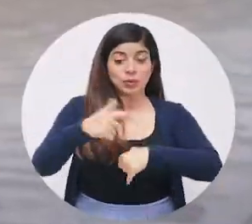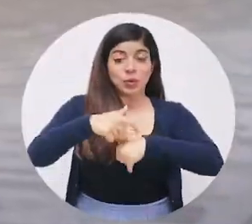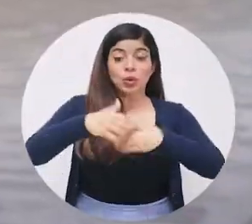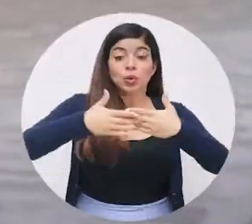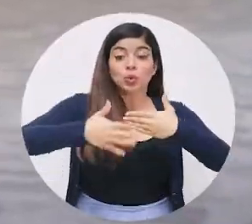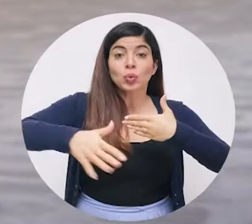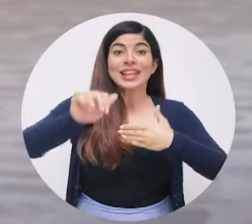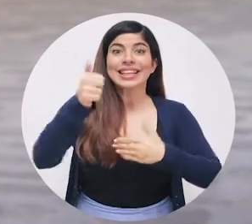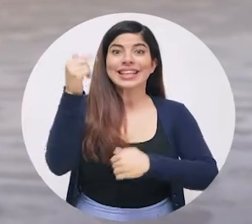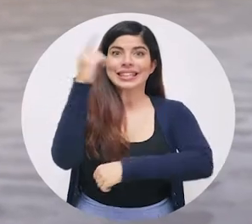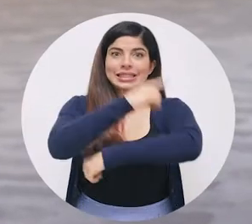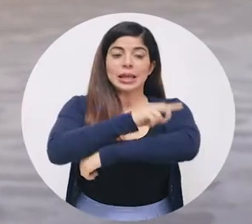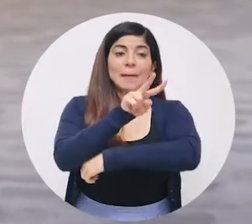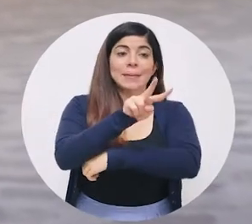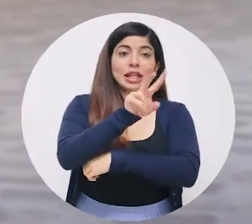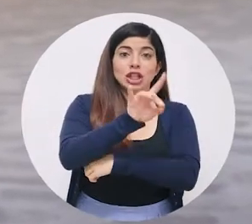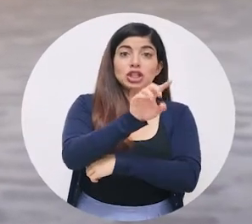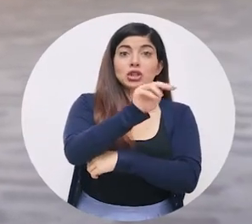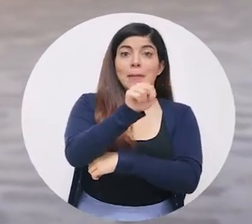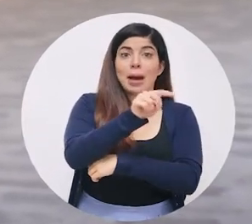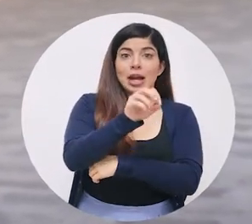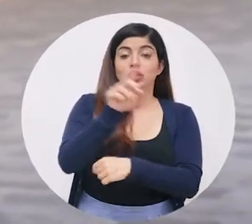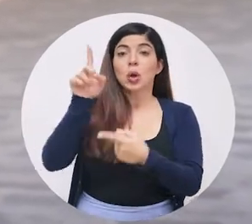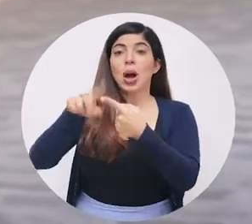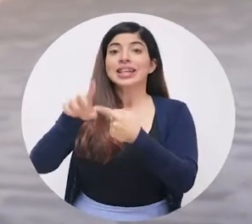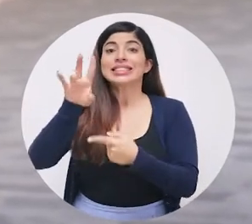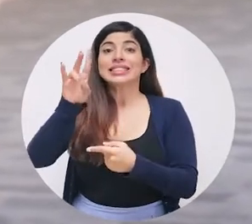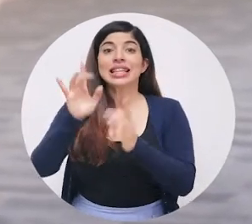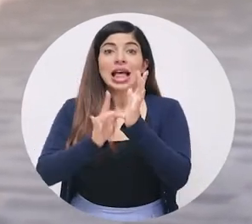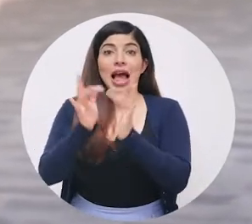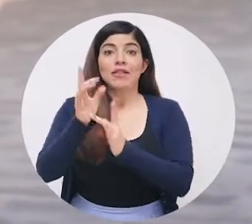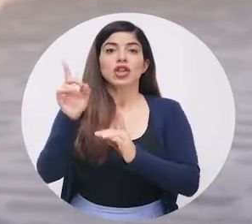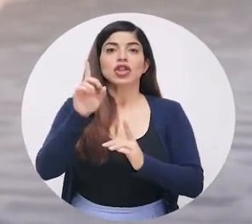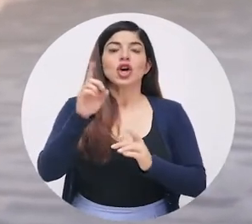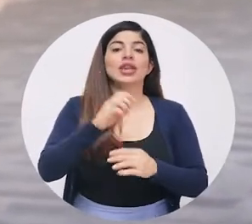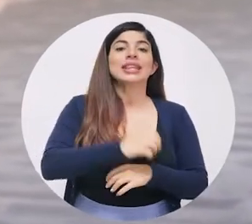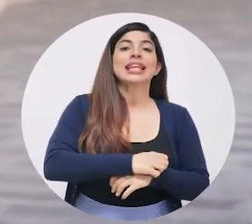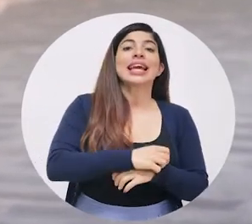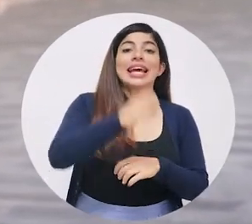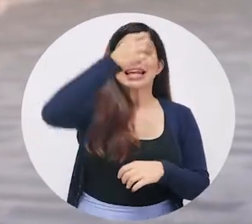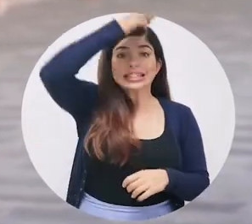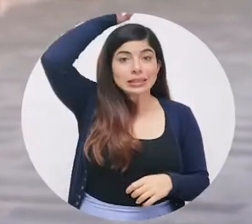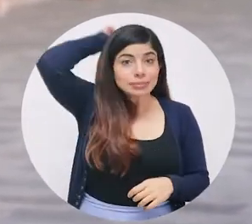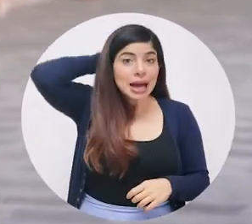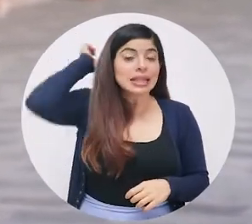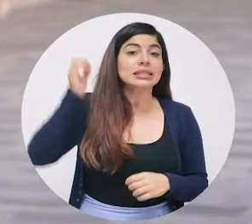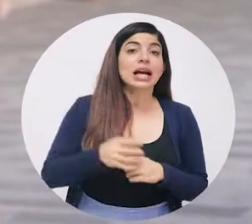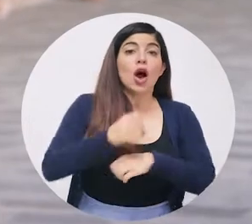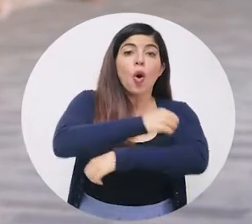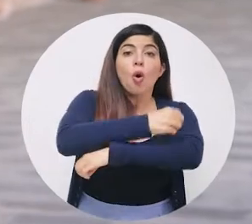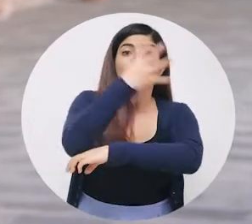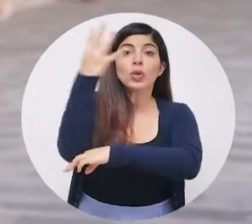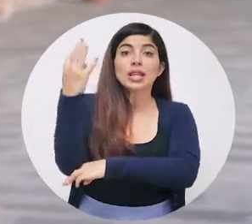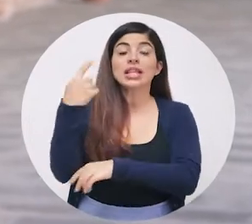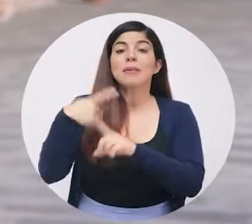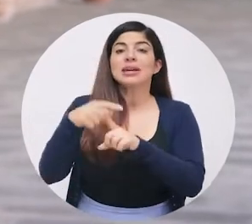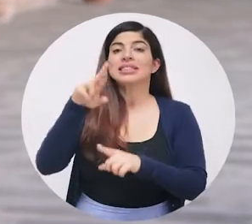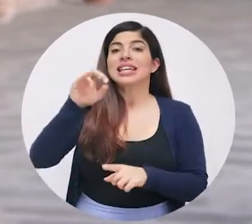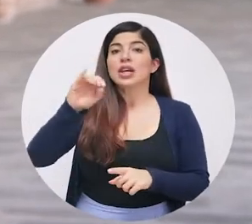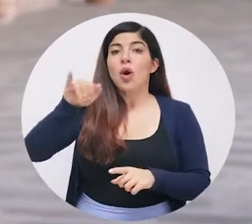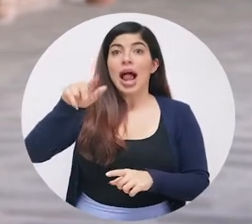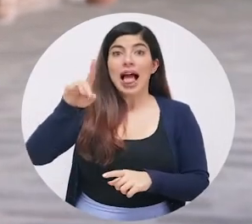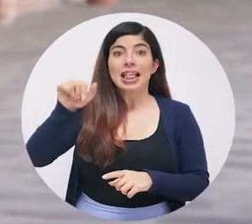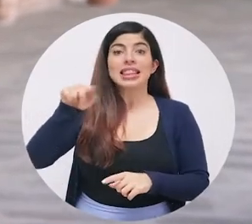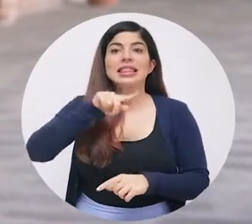durante 10 días, del 28 de marzo al 7 de abril, las comunidades de Espar, Sorotini y Riojalandia serán los territorios sede de